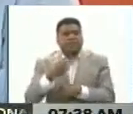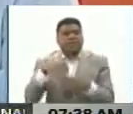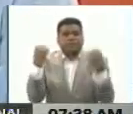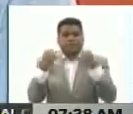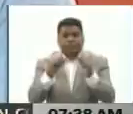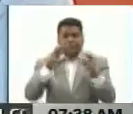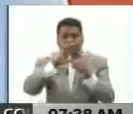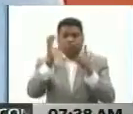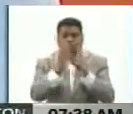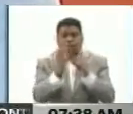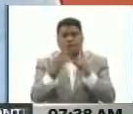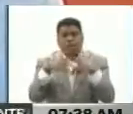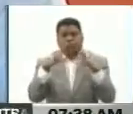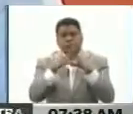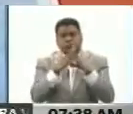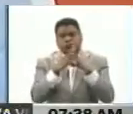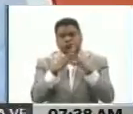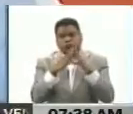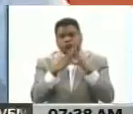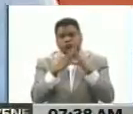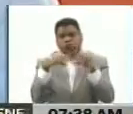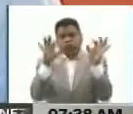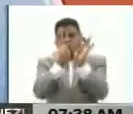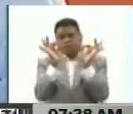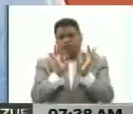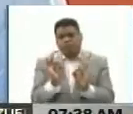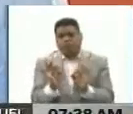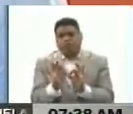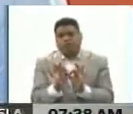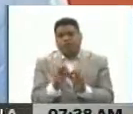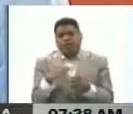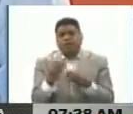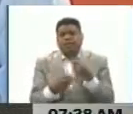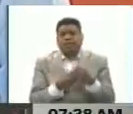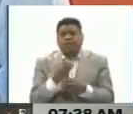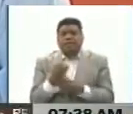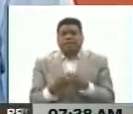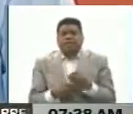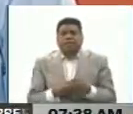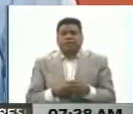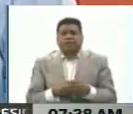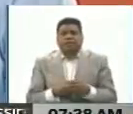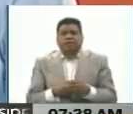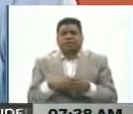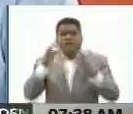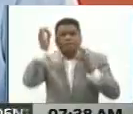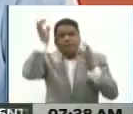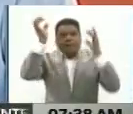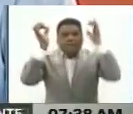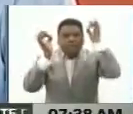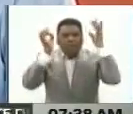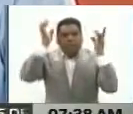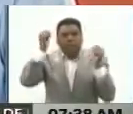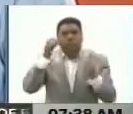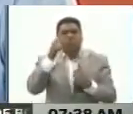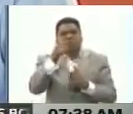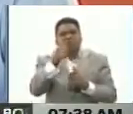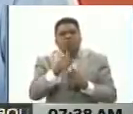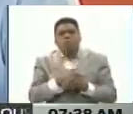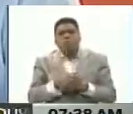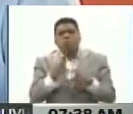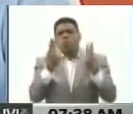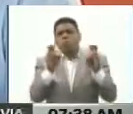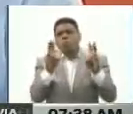estética propia, y también nos viene de los creadores, por llamarlo de alguna manera, que van a innovar, que van a introducir